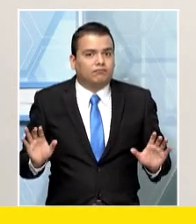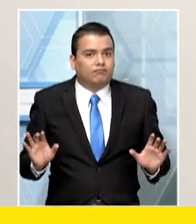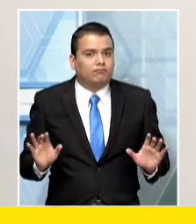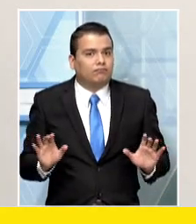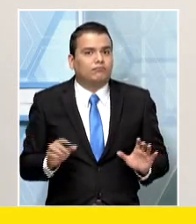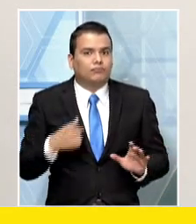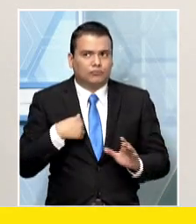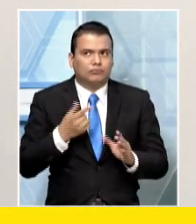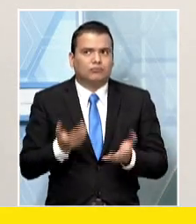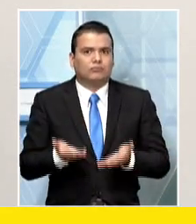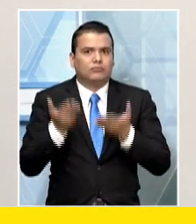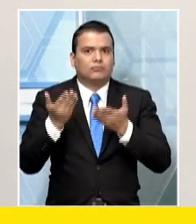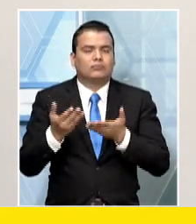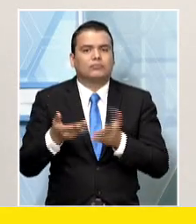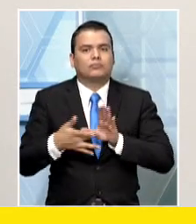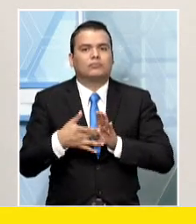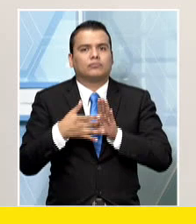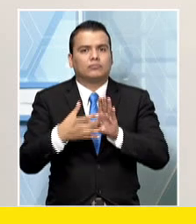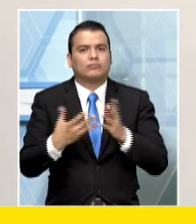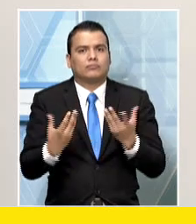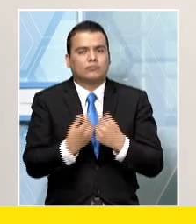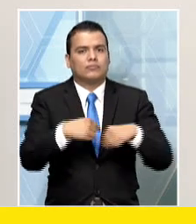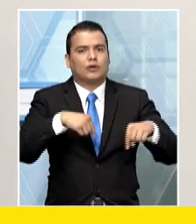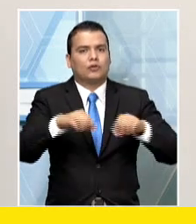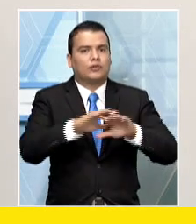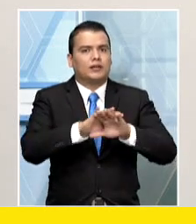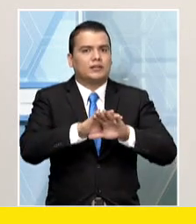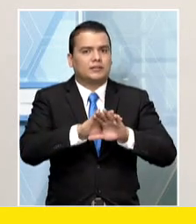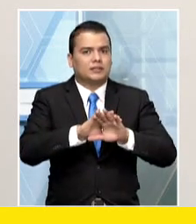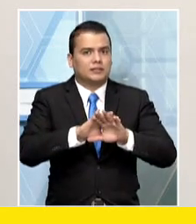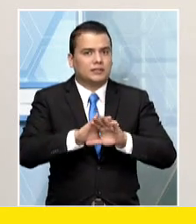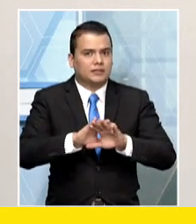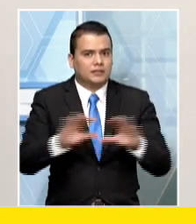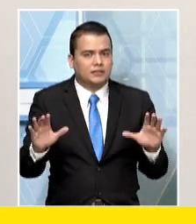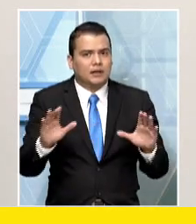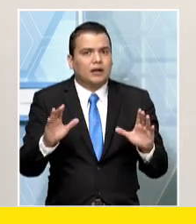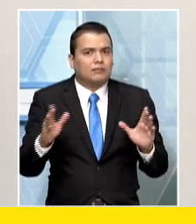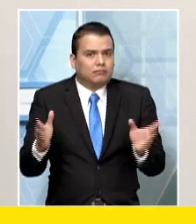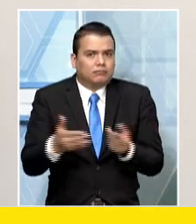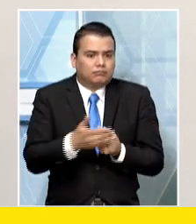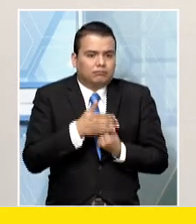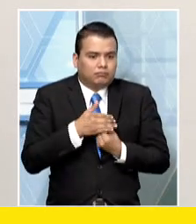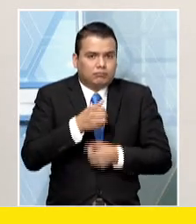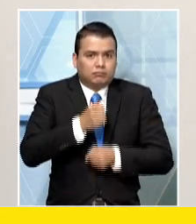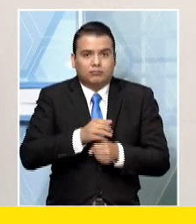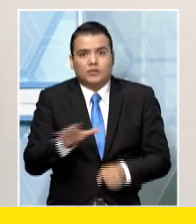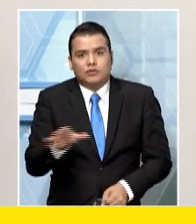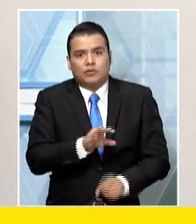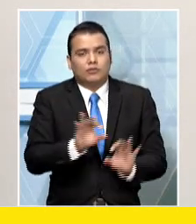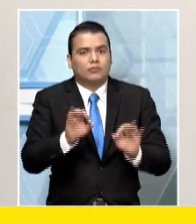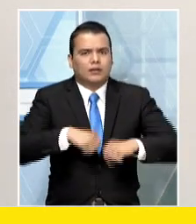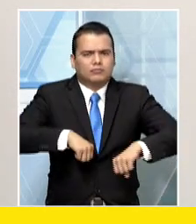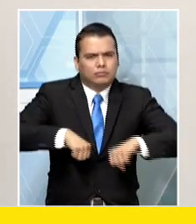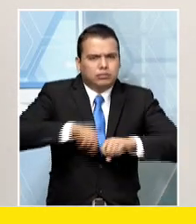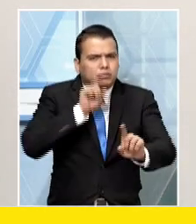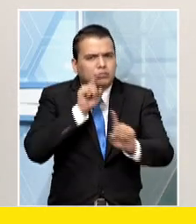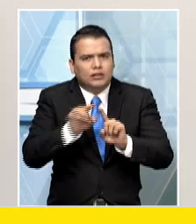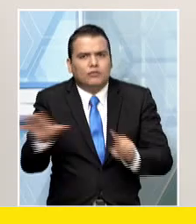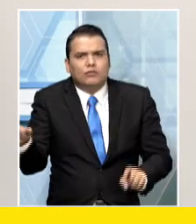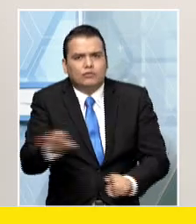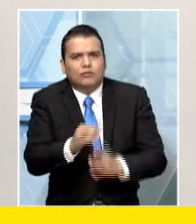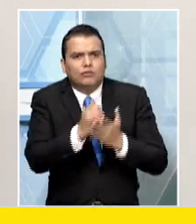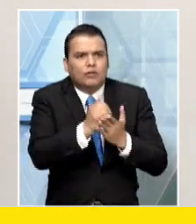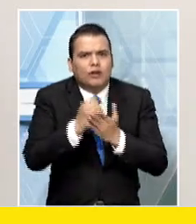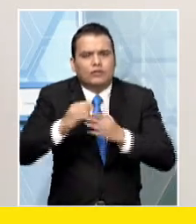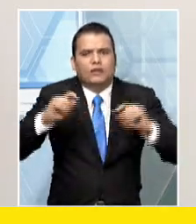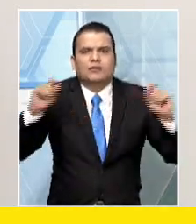en conocimiento de las autoridades, ya hay una seguridad que nos están brindando y vamos a seguir trabajando para proteger a los caleños de esta